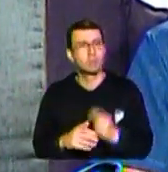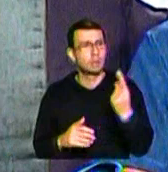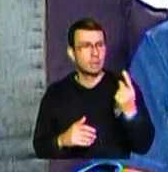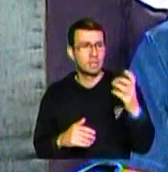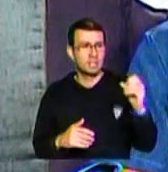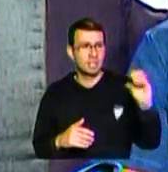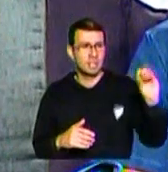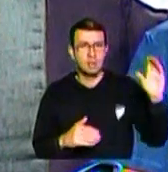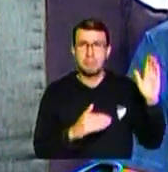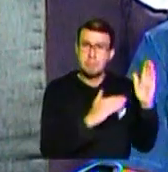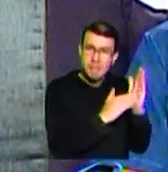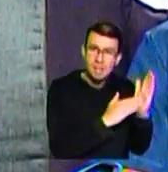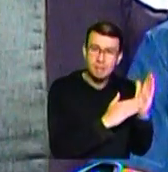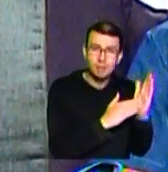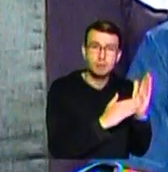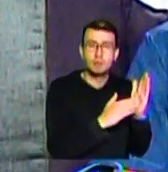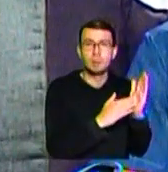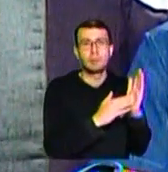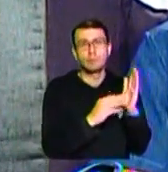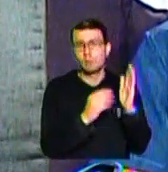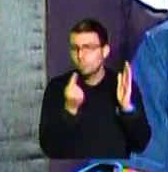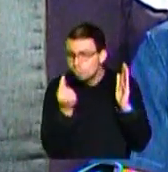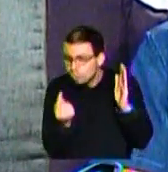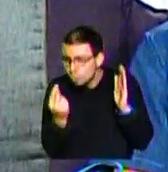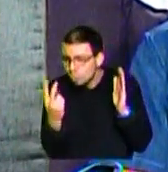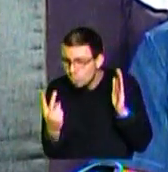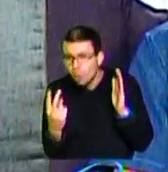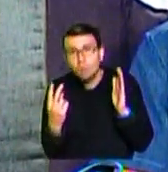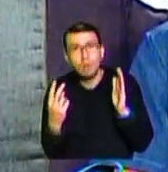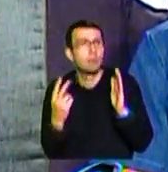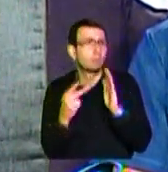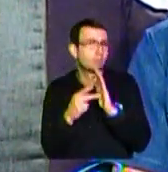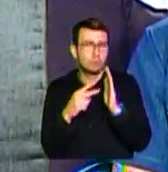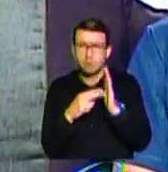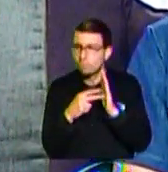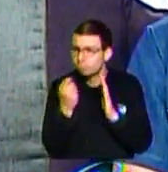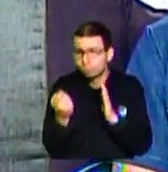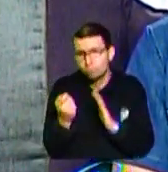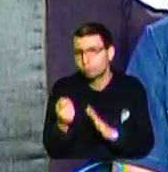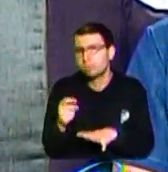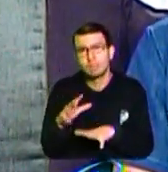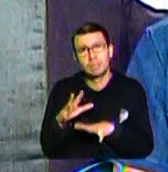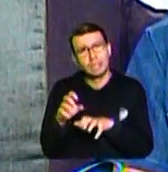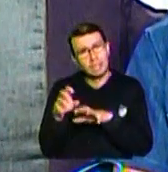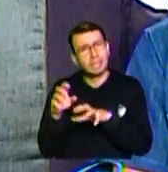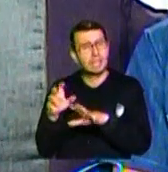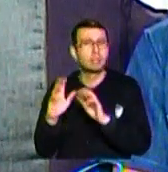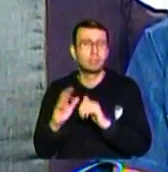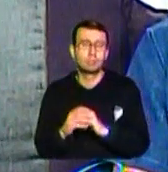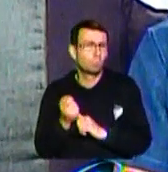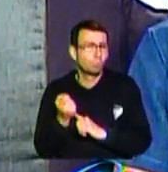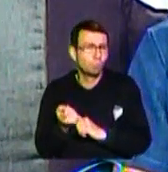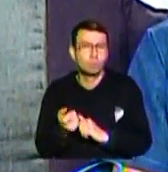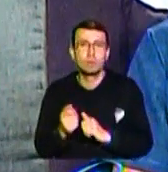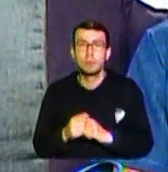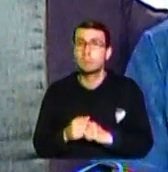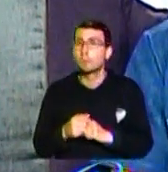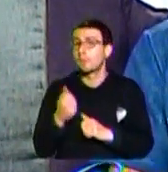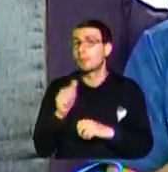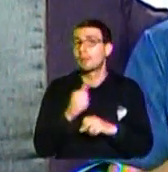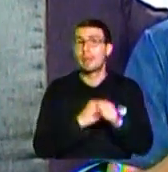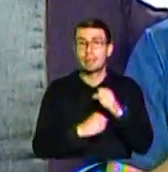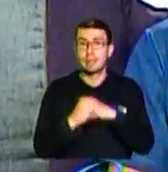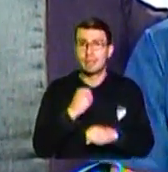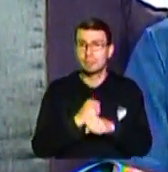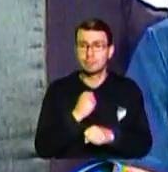pues obviamente es forma espontánea va a aparecer cáncer. Hace 10 años se manejaba la